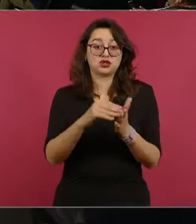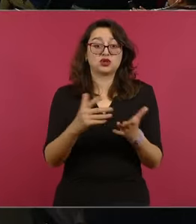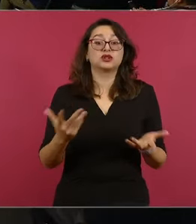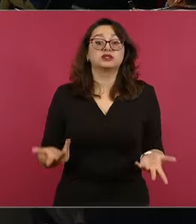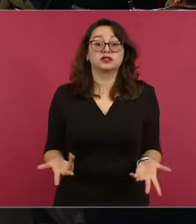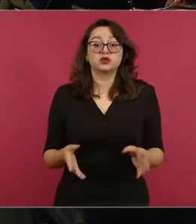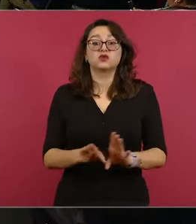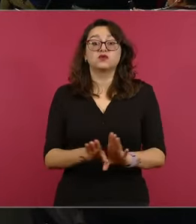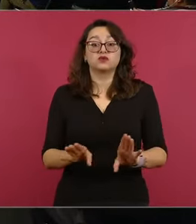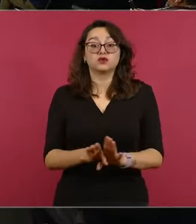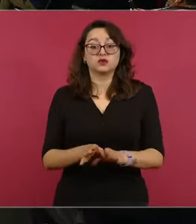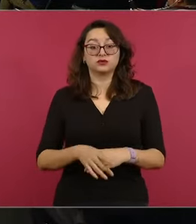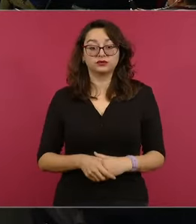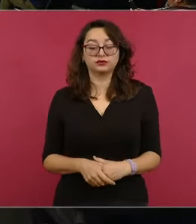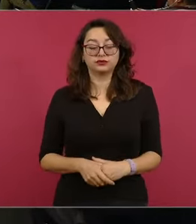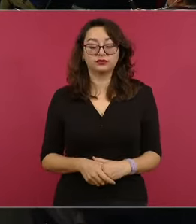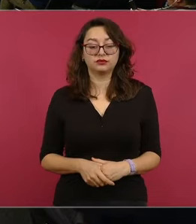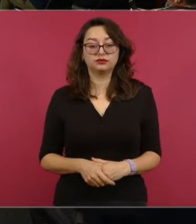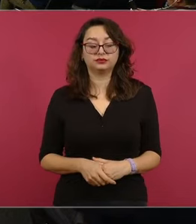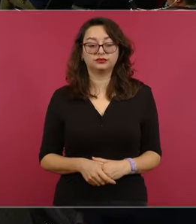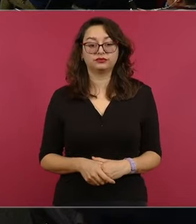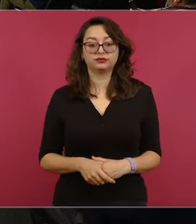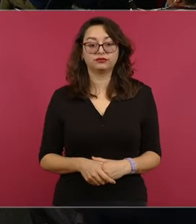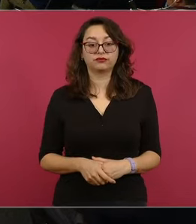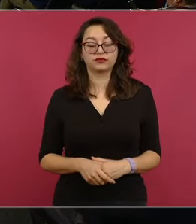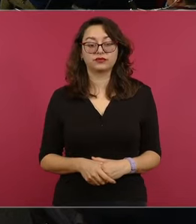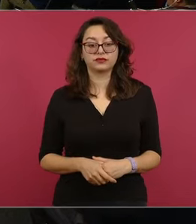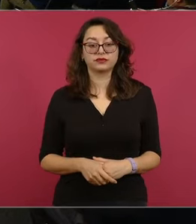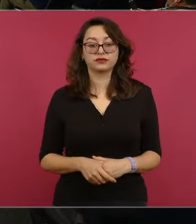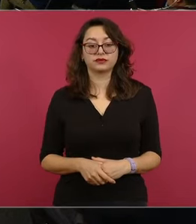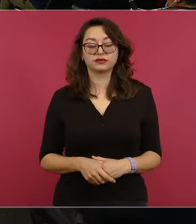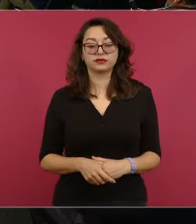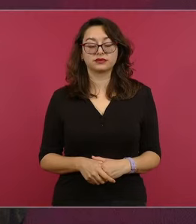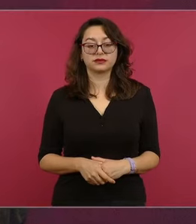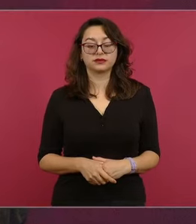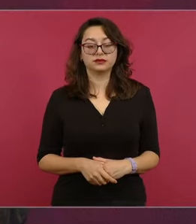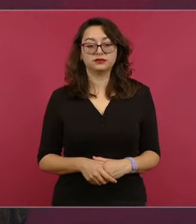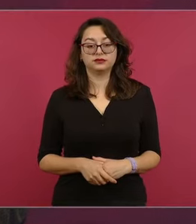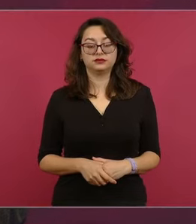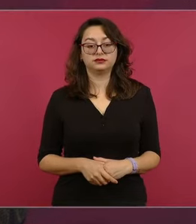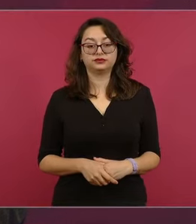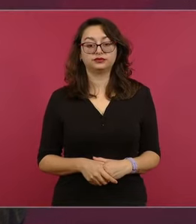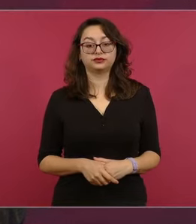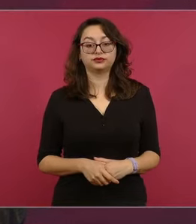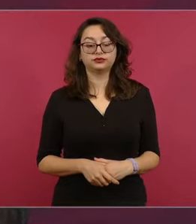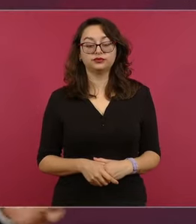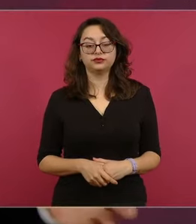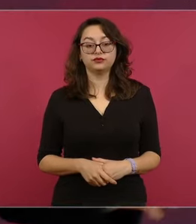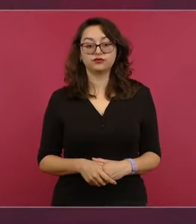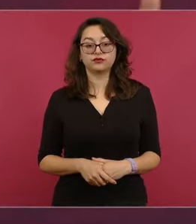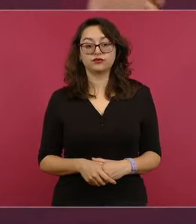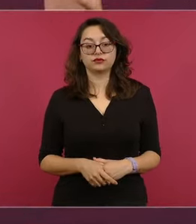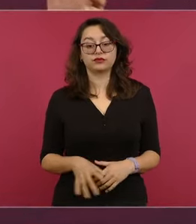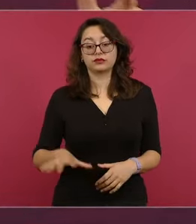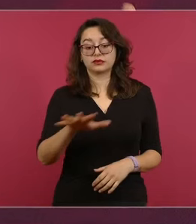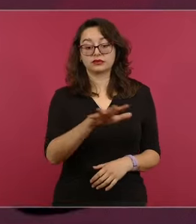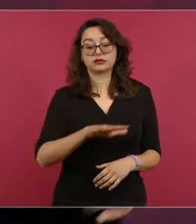esto es parte de un plan de desarrollo integral en